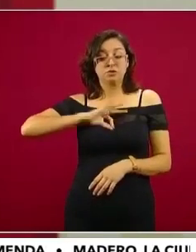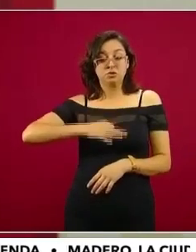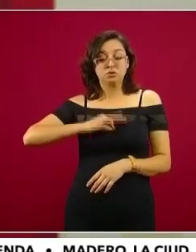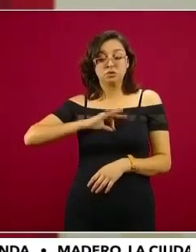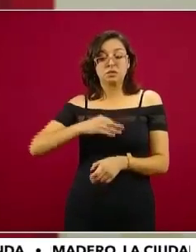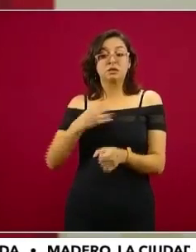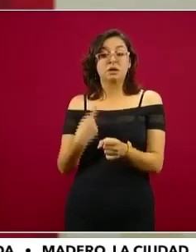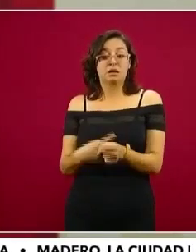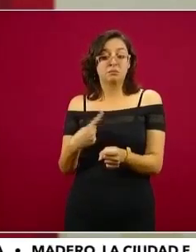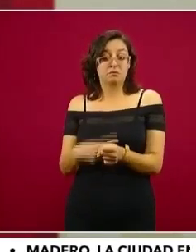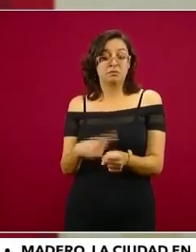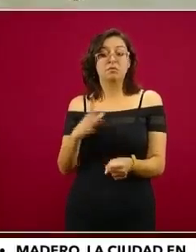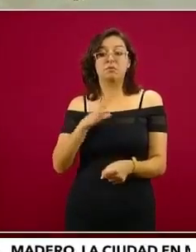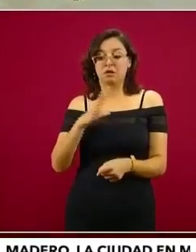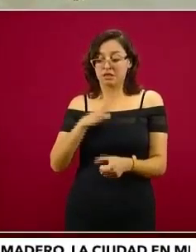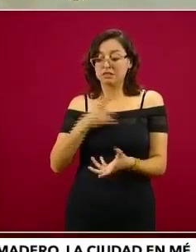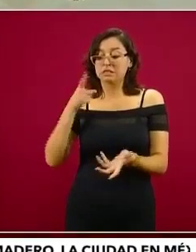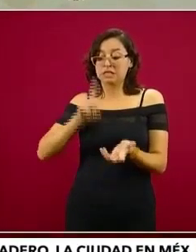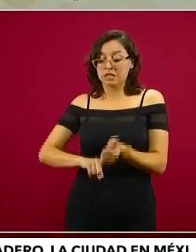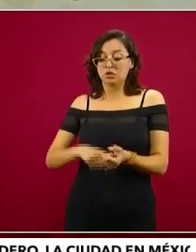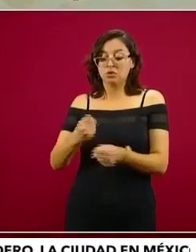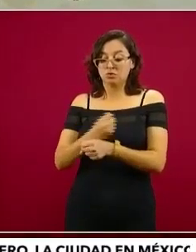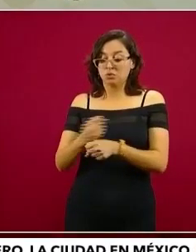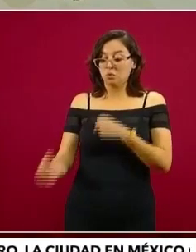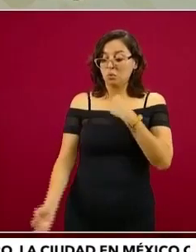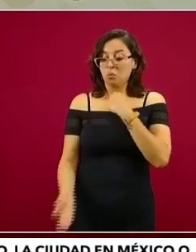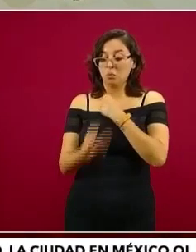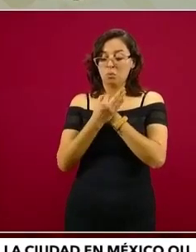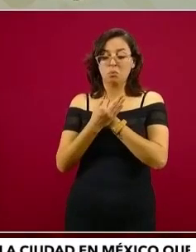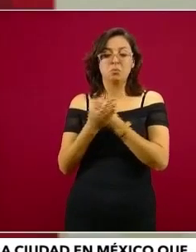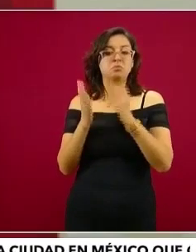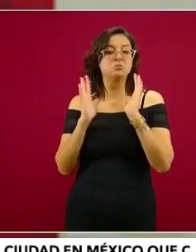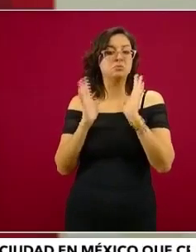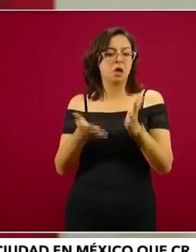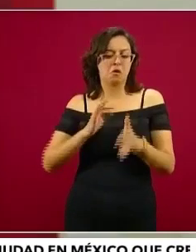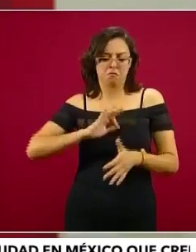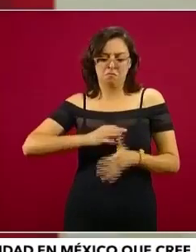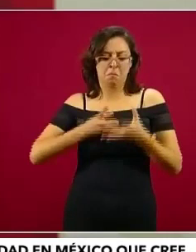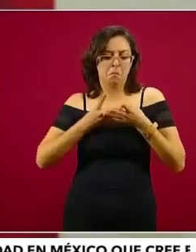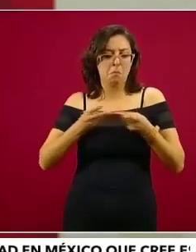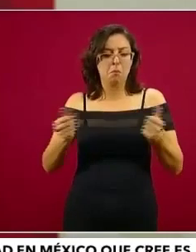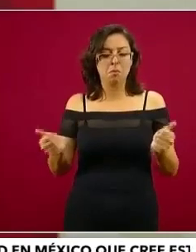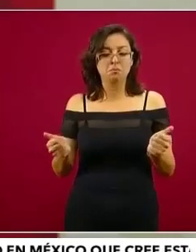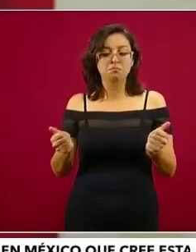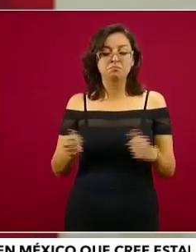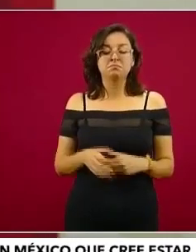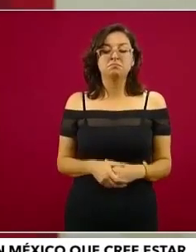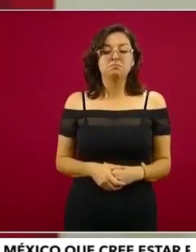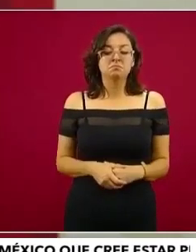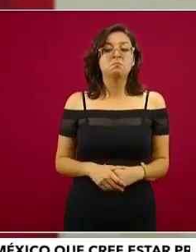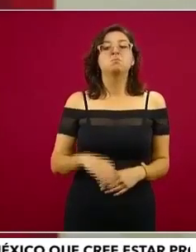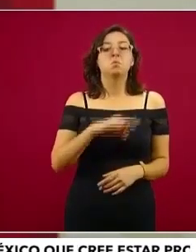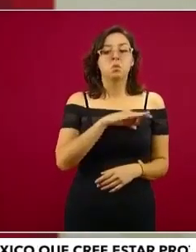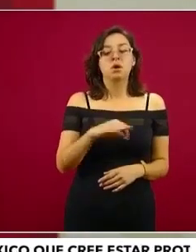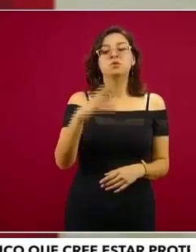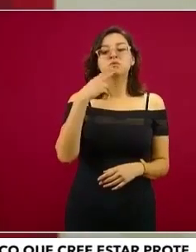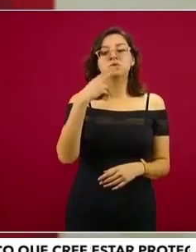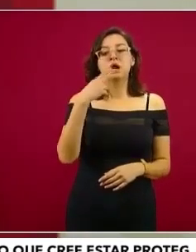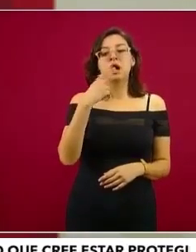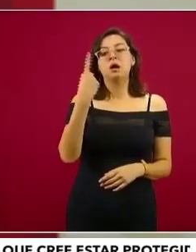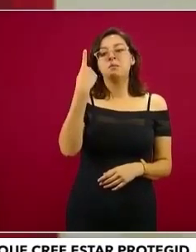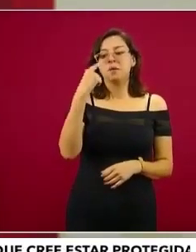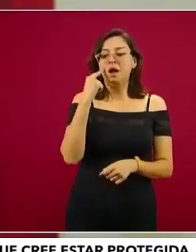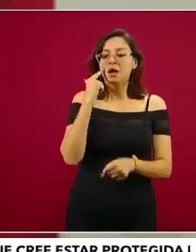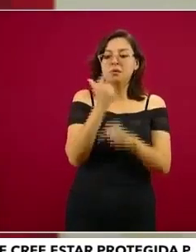el momento en que ya tenga anticuerpos ya superó la infección. Ahora, la gran utilidad de esto es que en su momento nos va a permitir